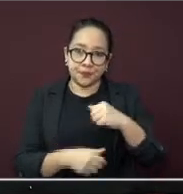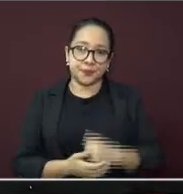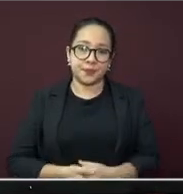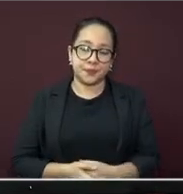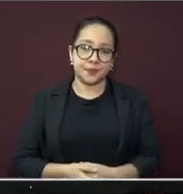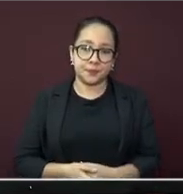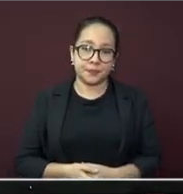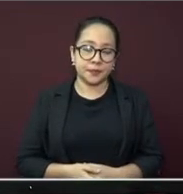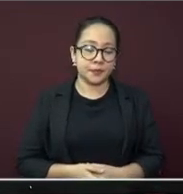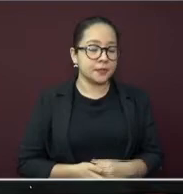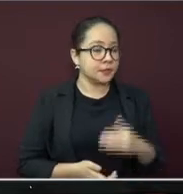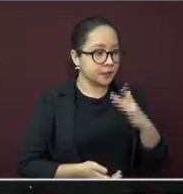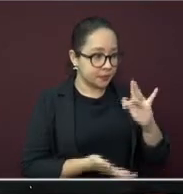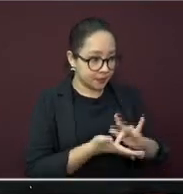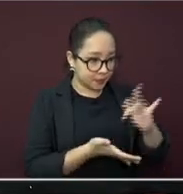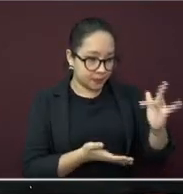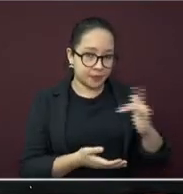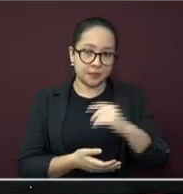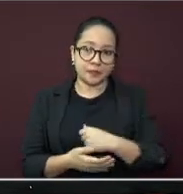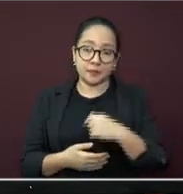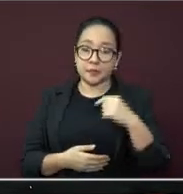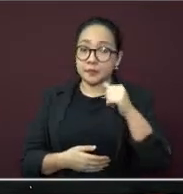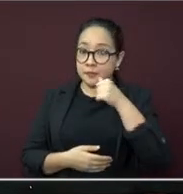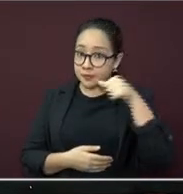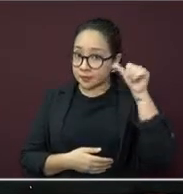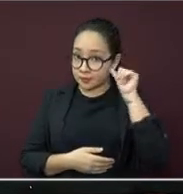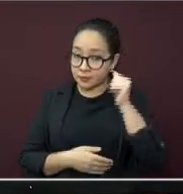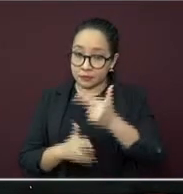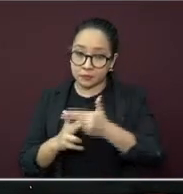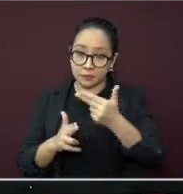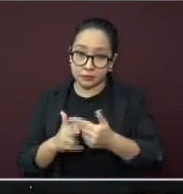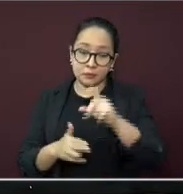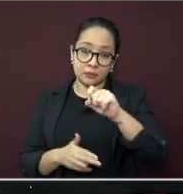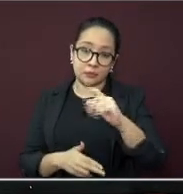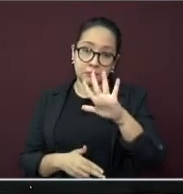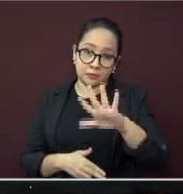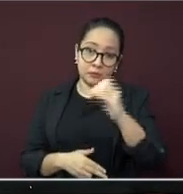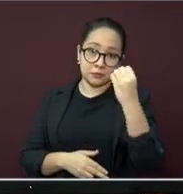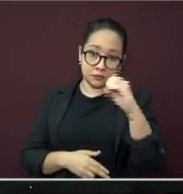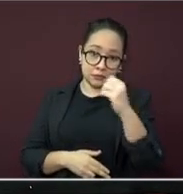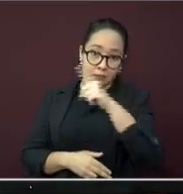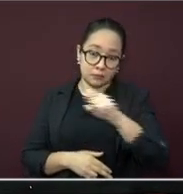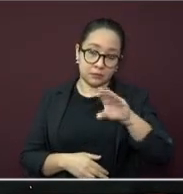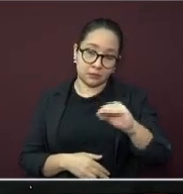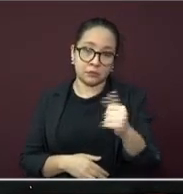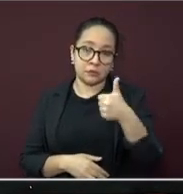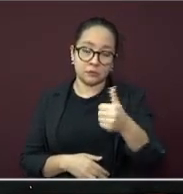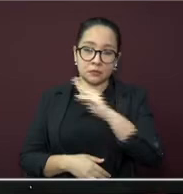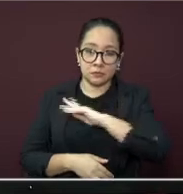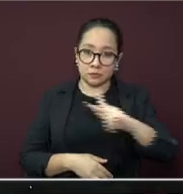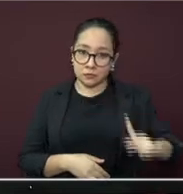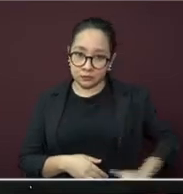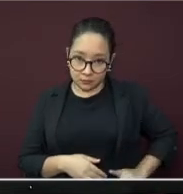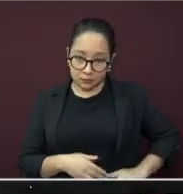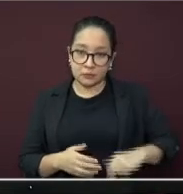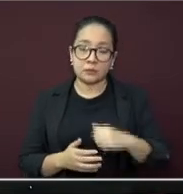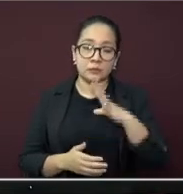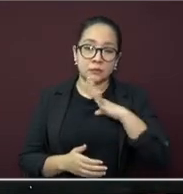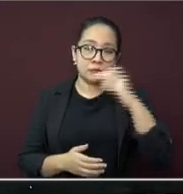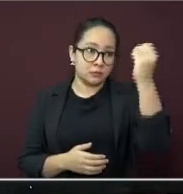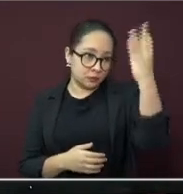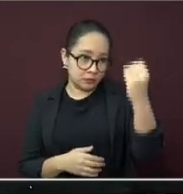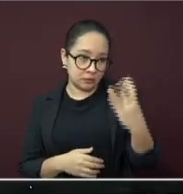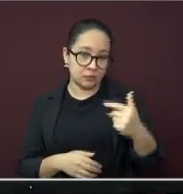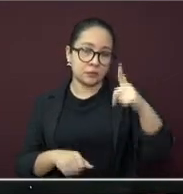y hasta el domingo 25 de octubre 96 196 municipios tendrán su semáforo epidémico en riesgo